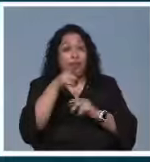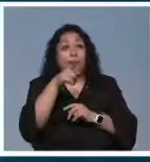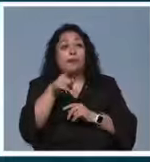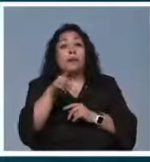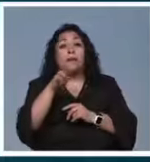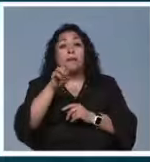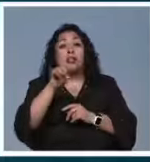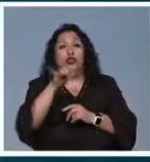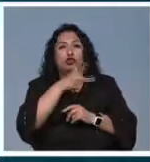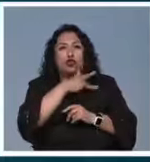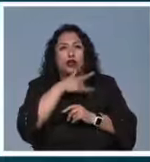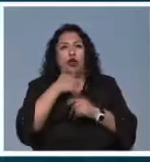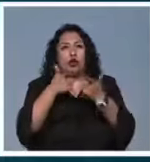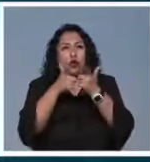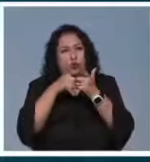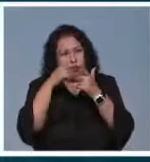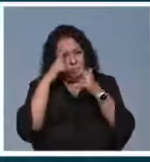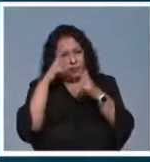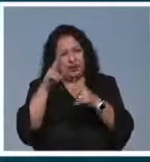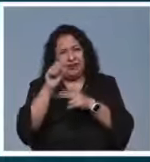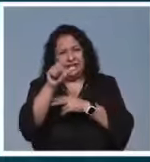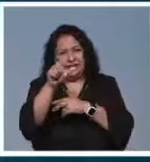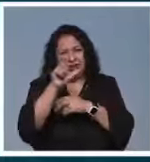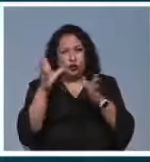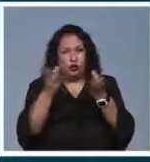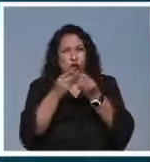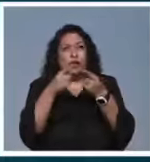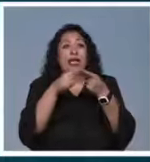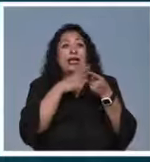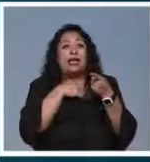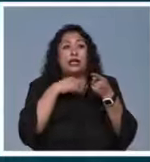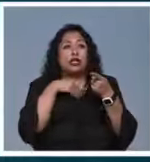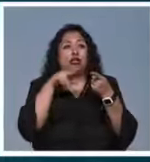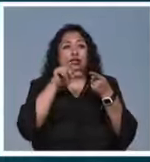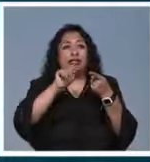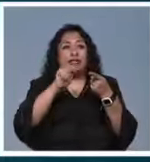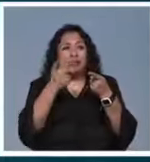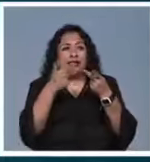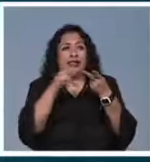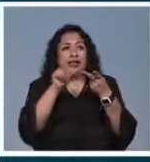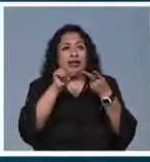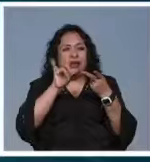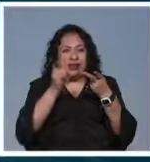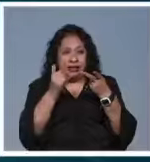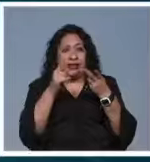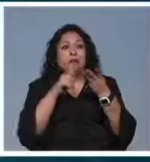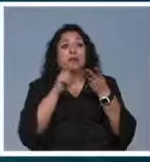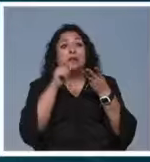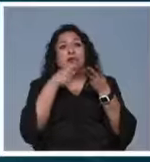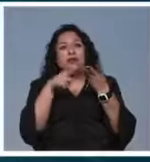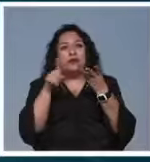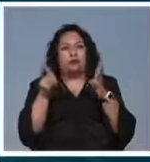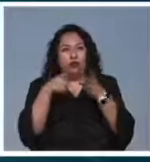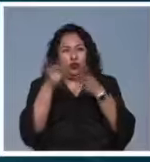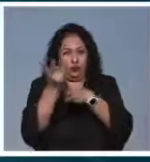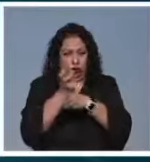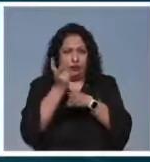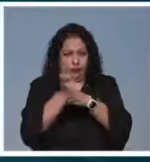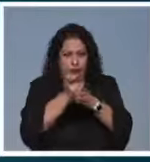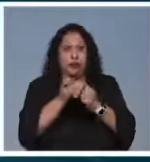Malditos de Corazón es una banda tributo al sax conformada por sus hijos Natasha y Andre, además de diversos músicos